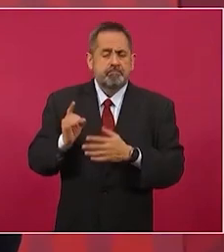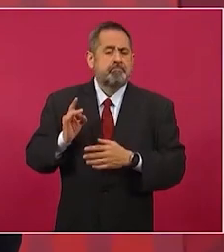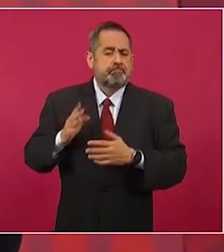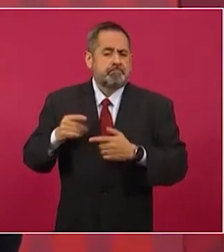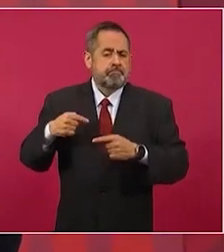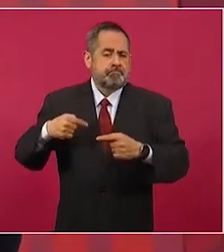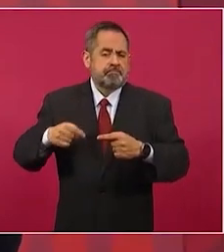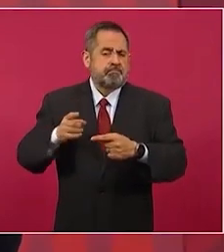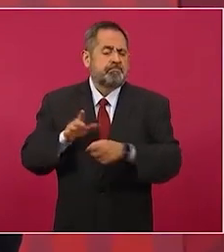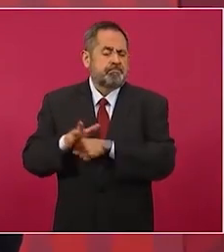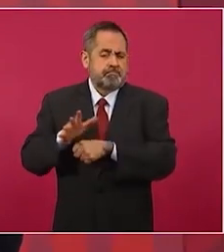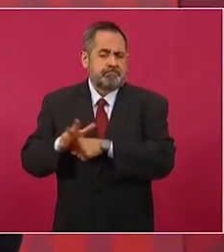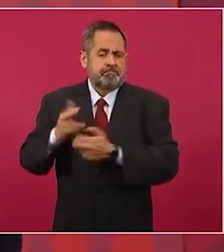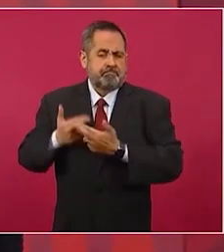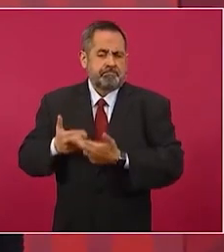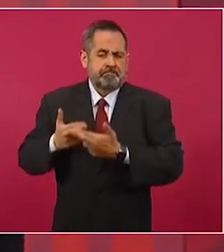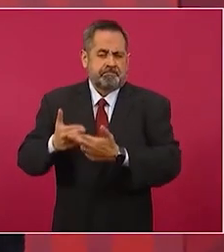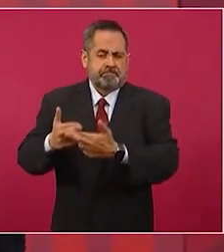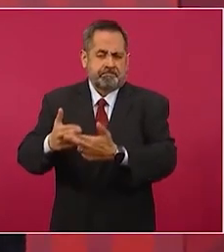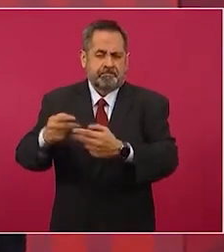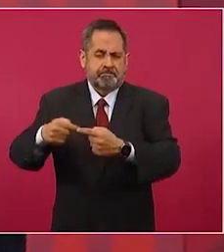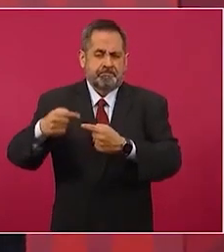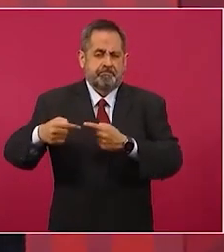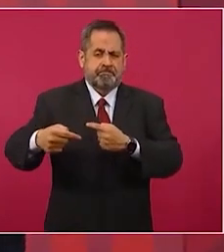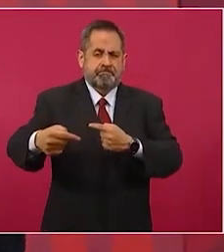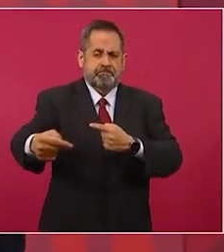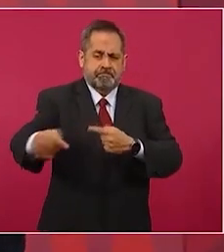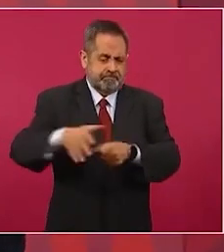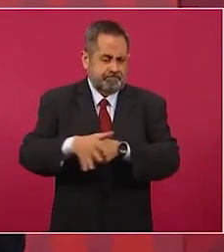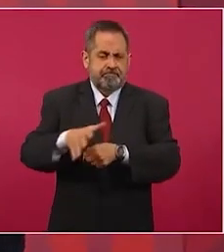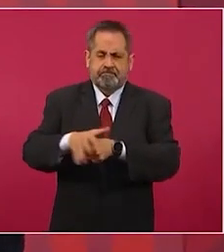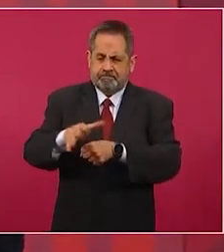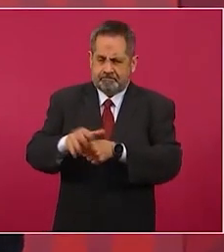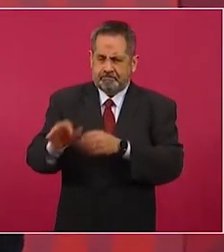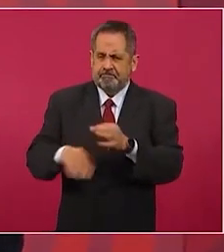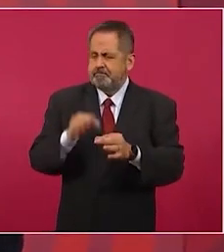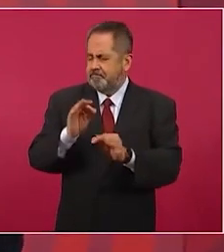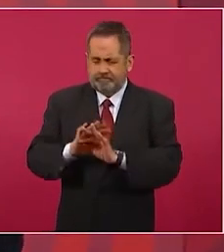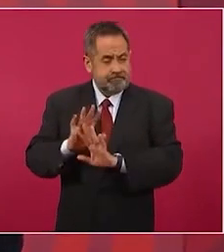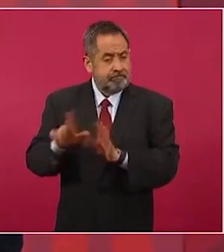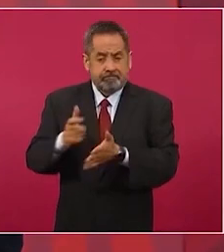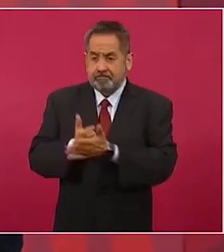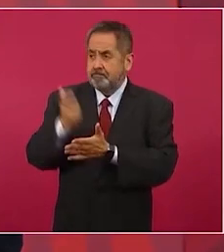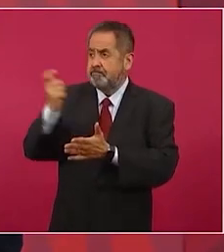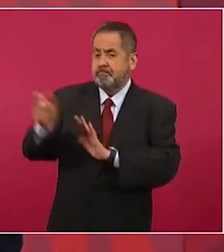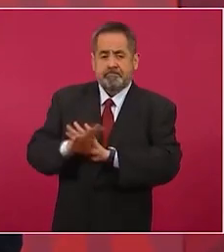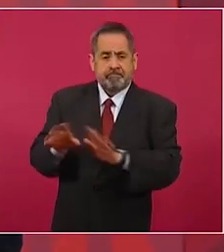de este año, todo lo que se requiere para el refuerzo.